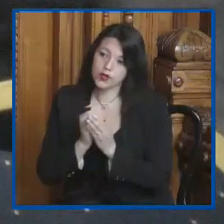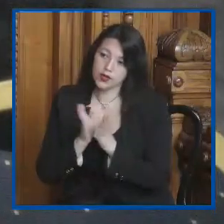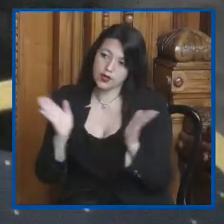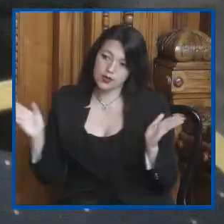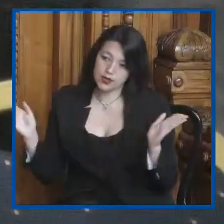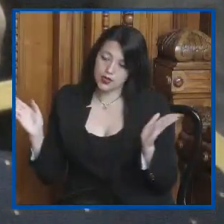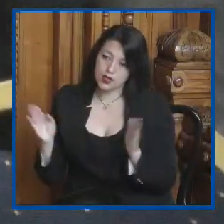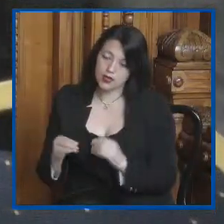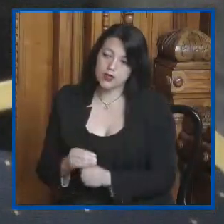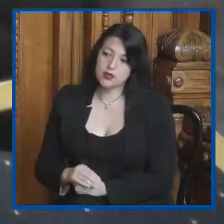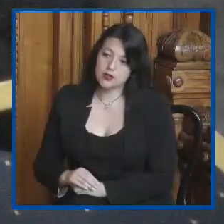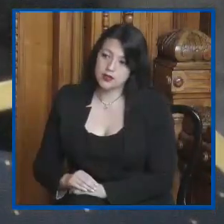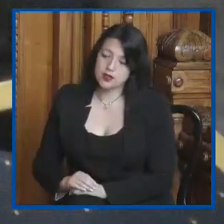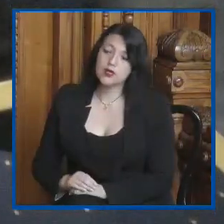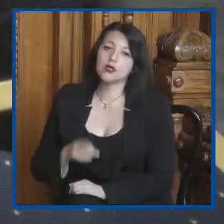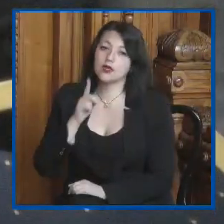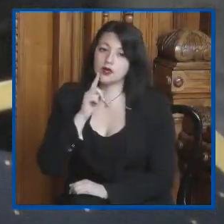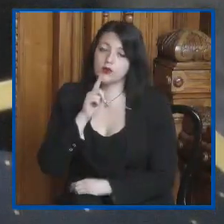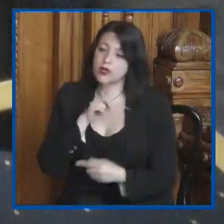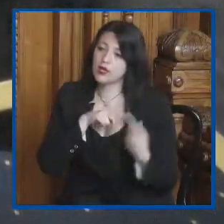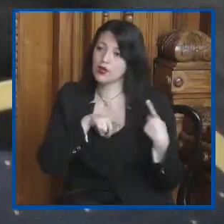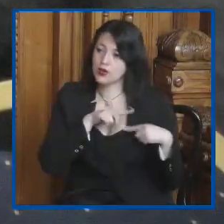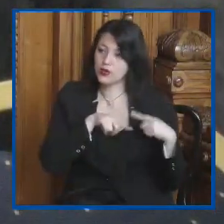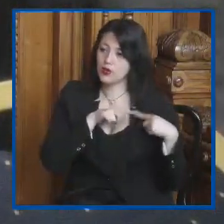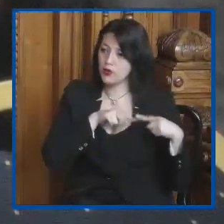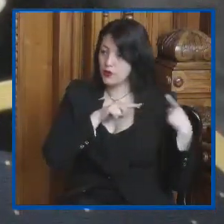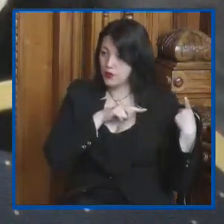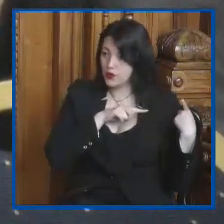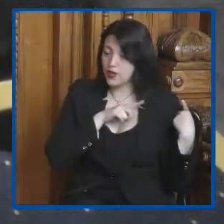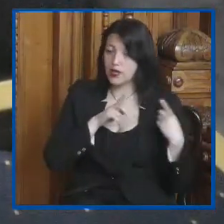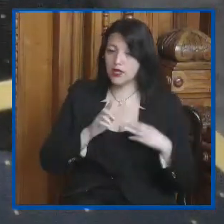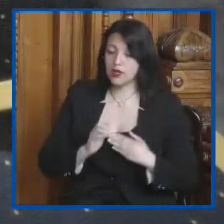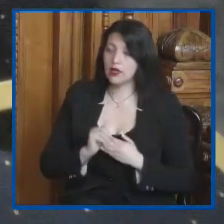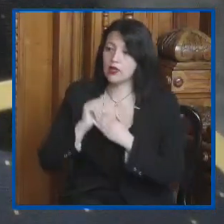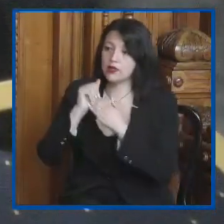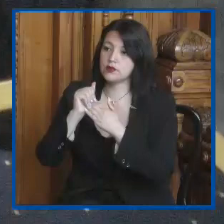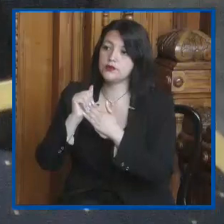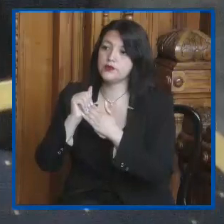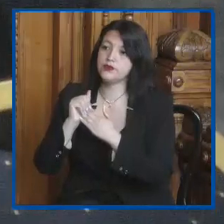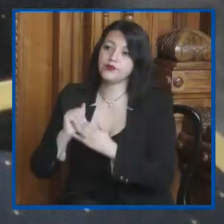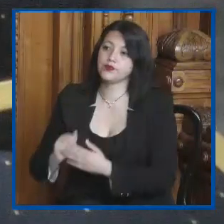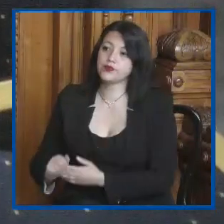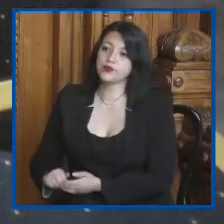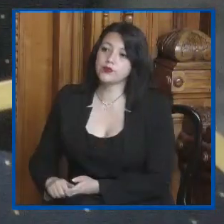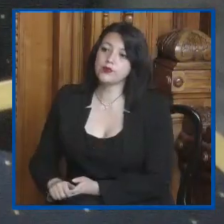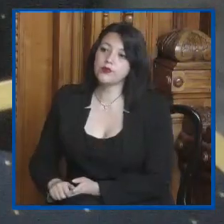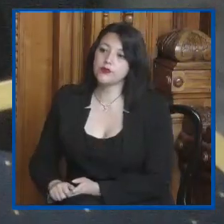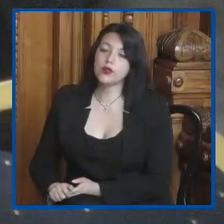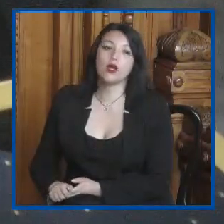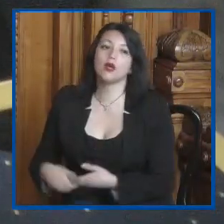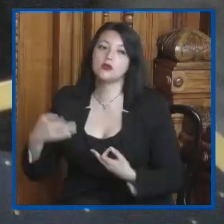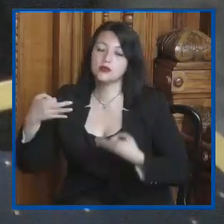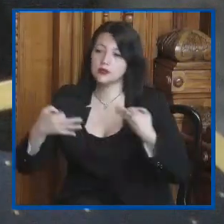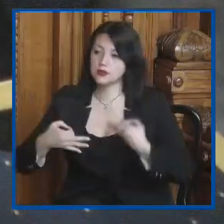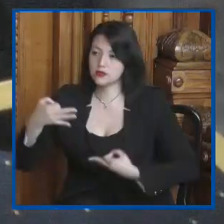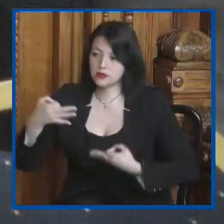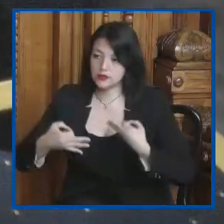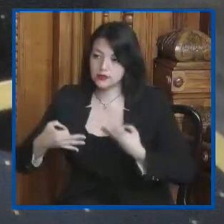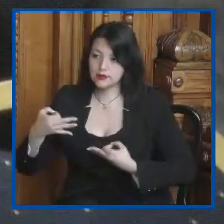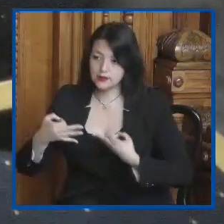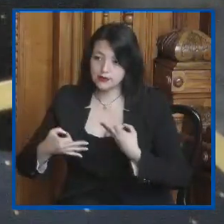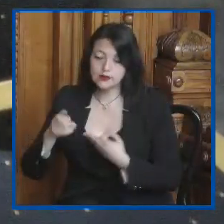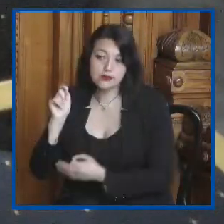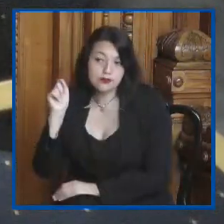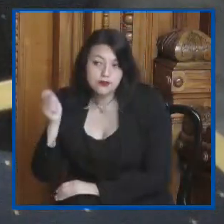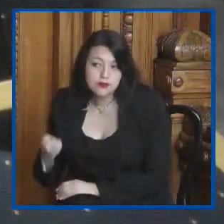tiene una coherencia y que tiene una historia y también identifica un liderazgo en la figura de la jueza, digamos, que se